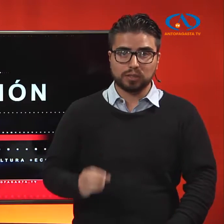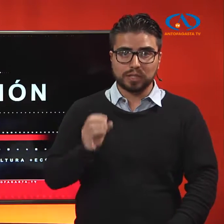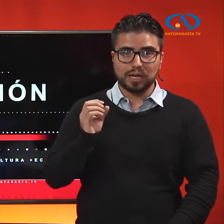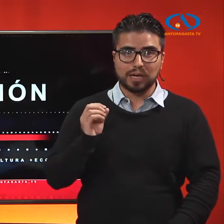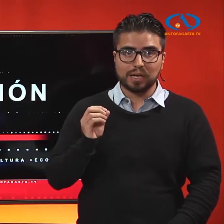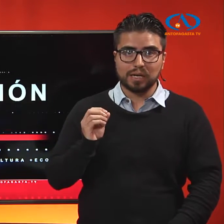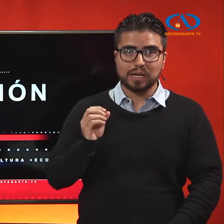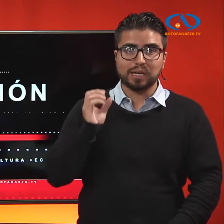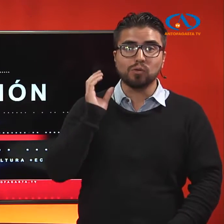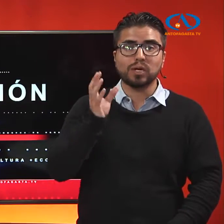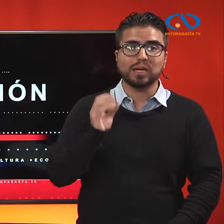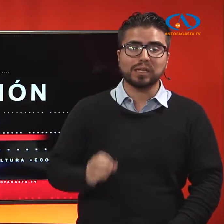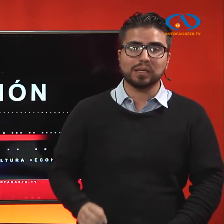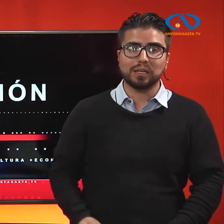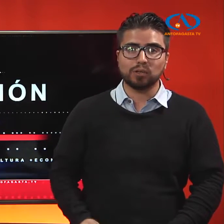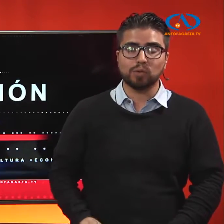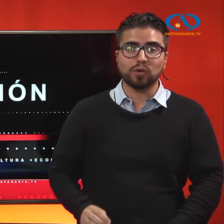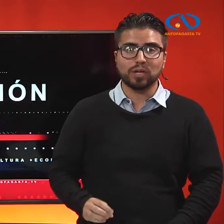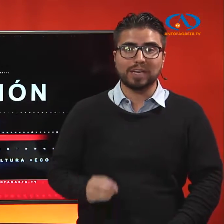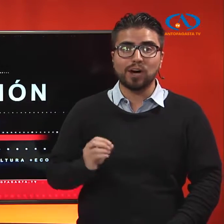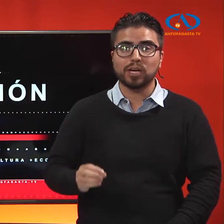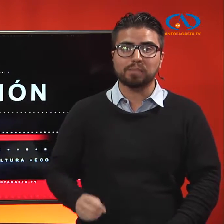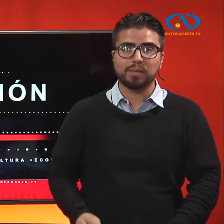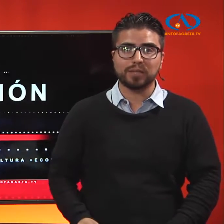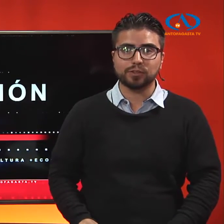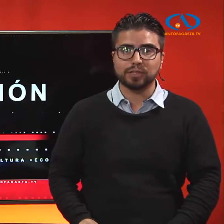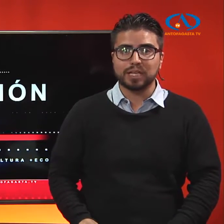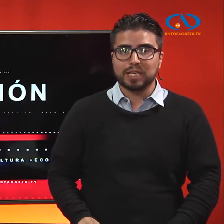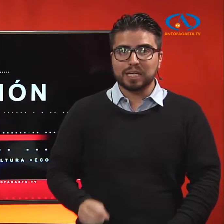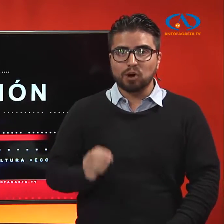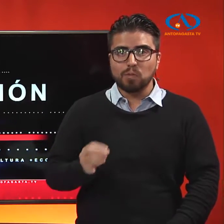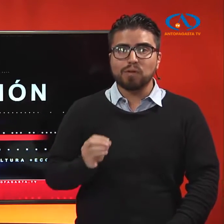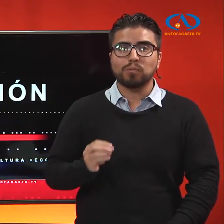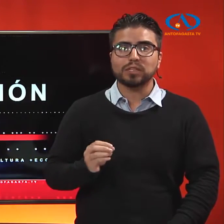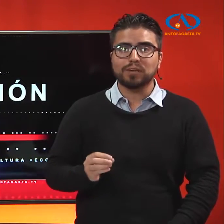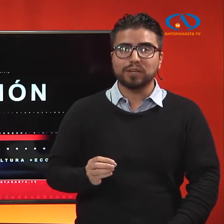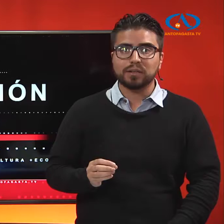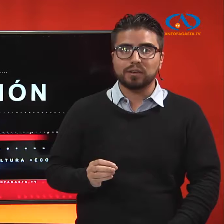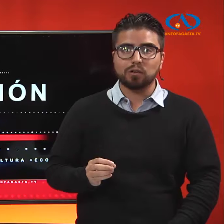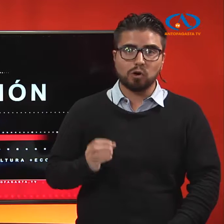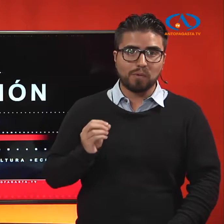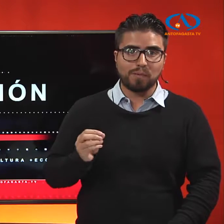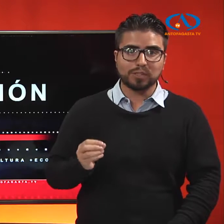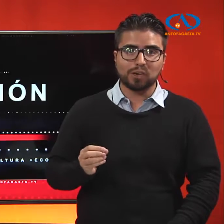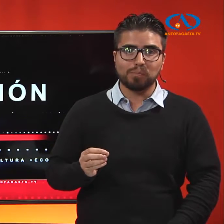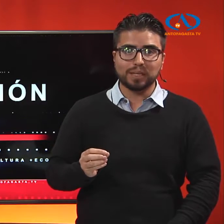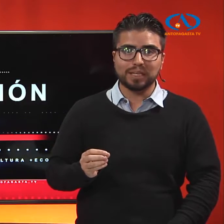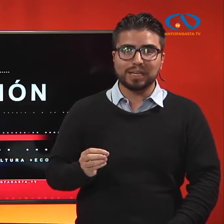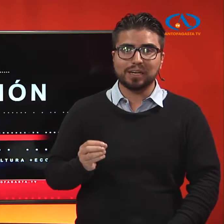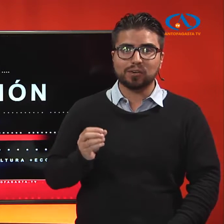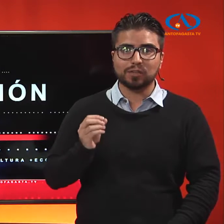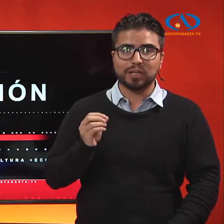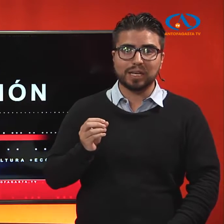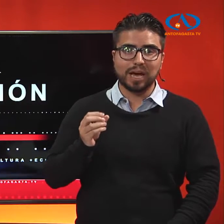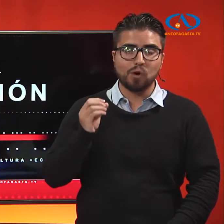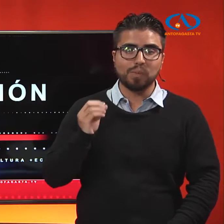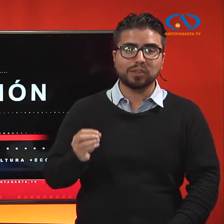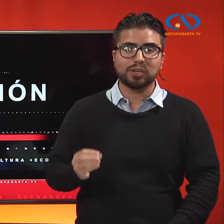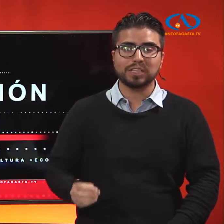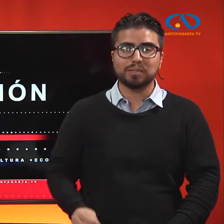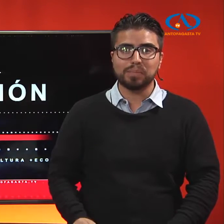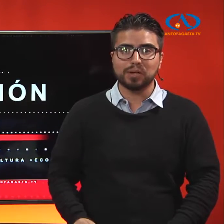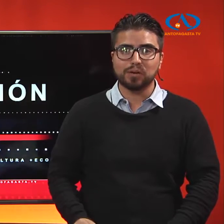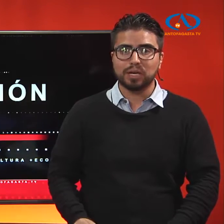pobreza contra un número elevado de campamentos y cómo vamos a ver o cómo vamos a combatir él con el